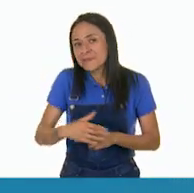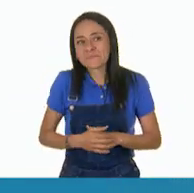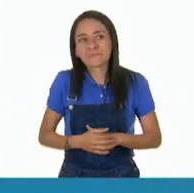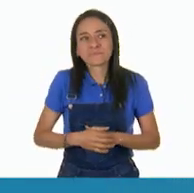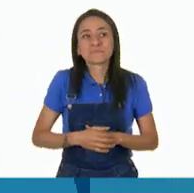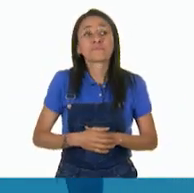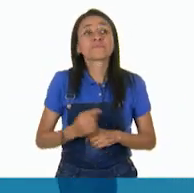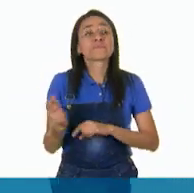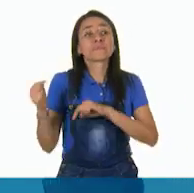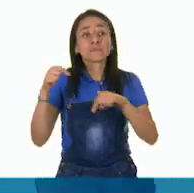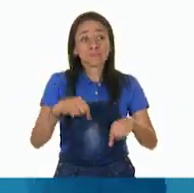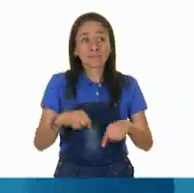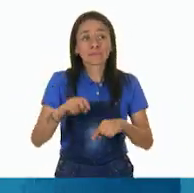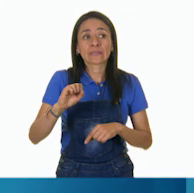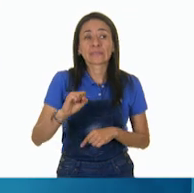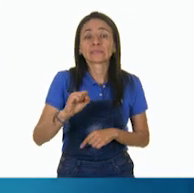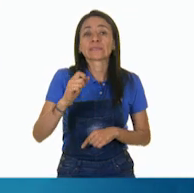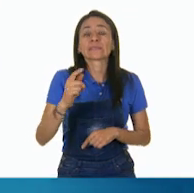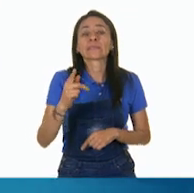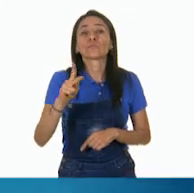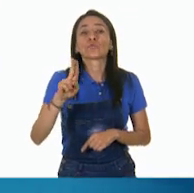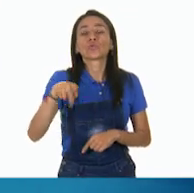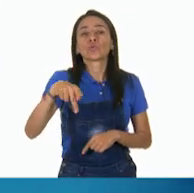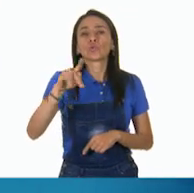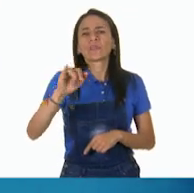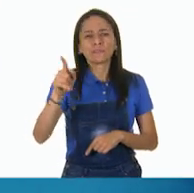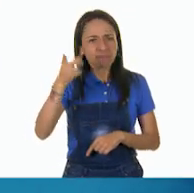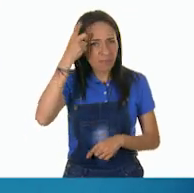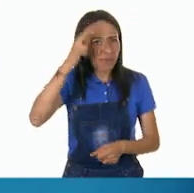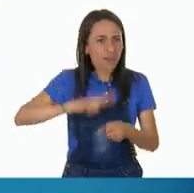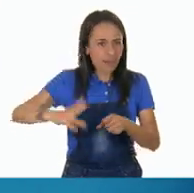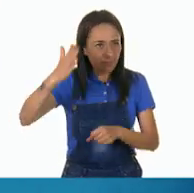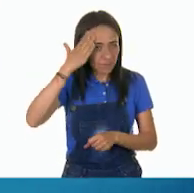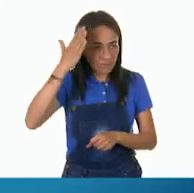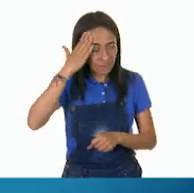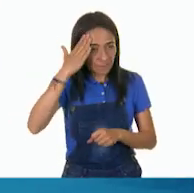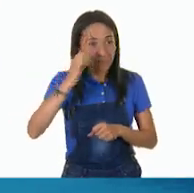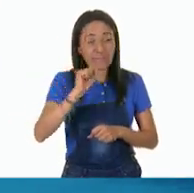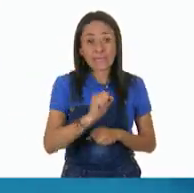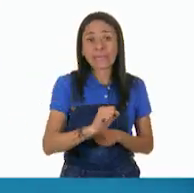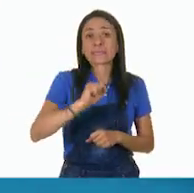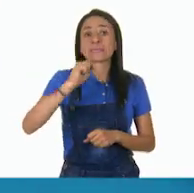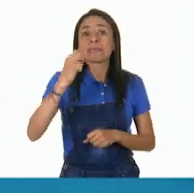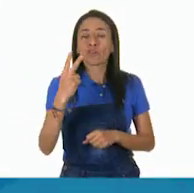estamos con spock que es director creativo de s2 méxico